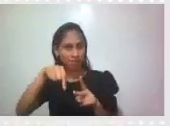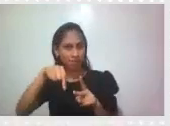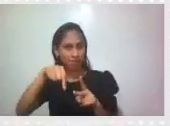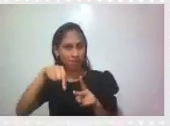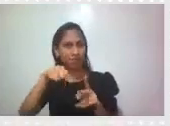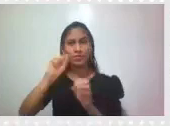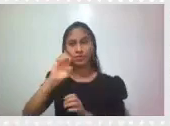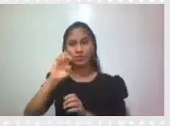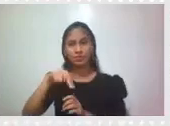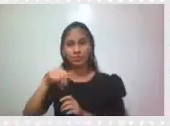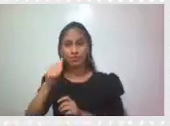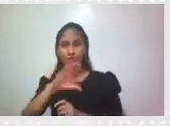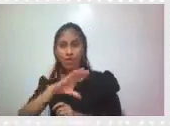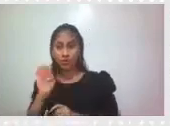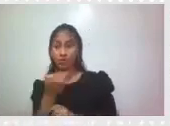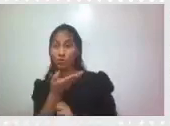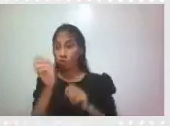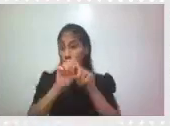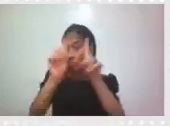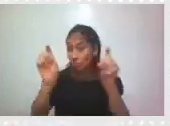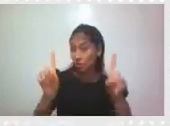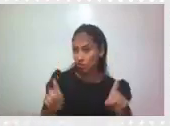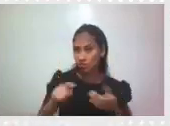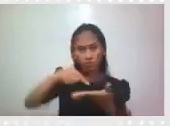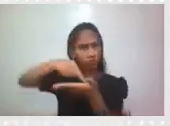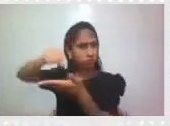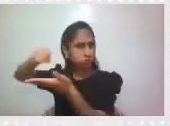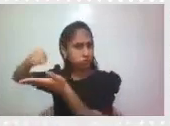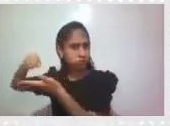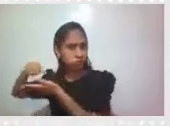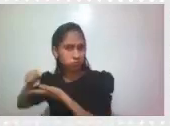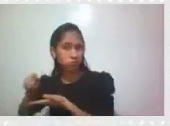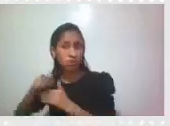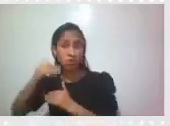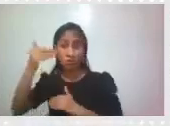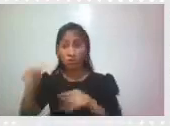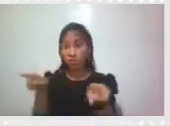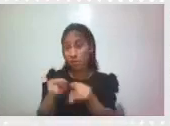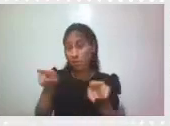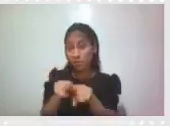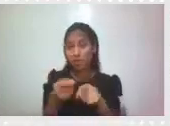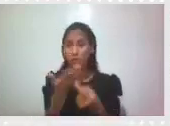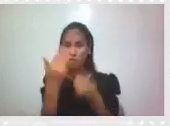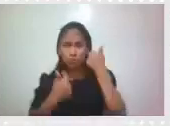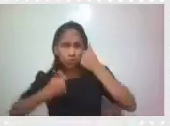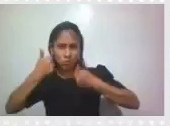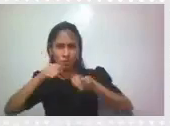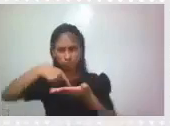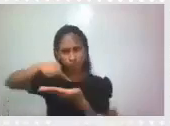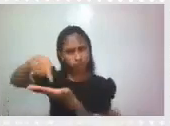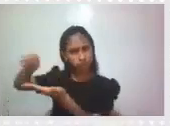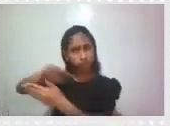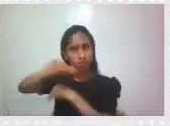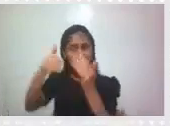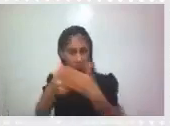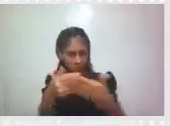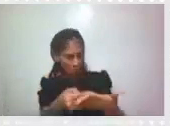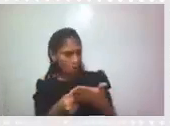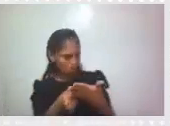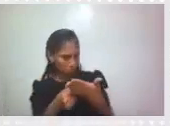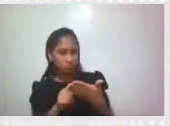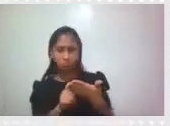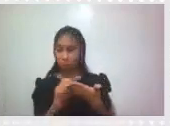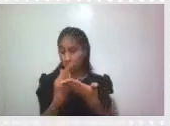exposición y pueden enviar sus consultas en los comentarios de la transmisión en vivo para que los especialistas puedan responder